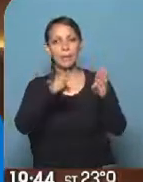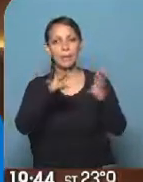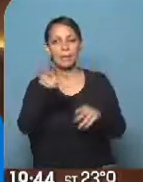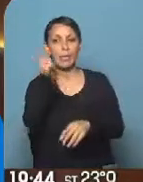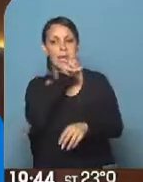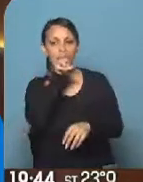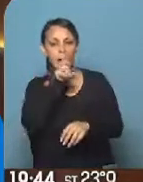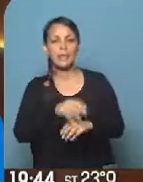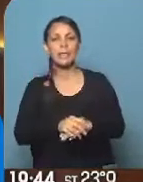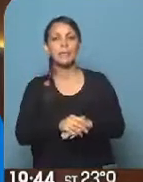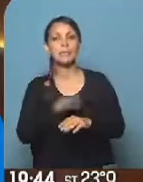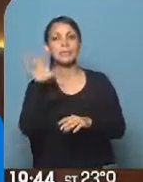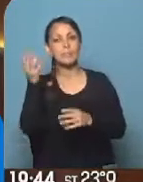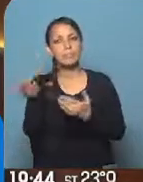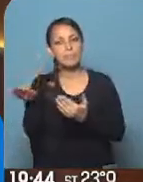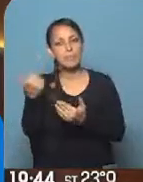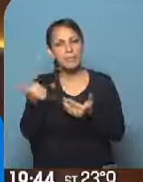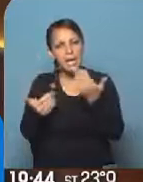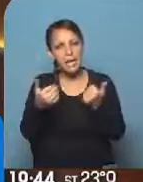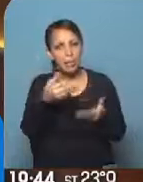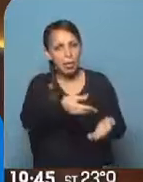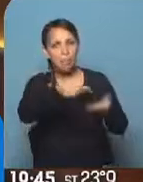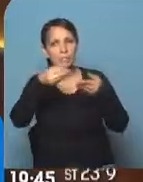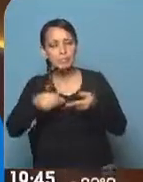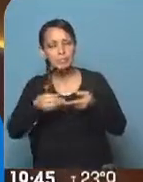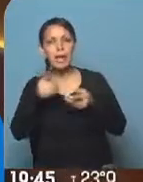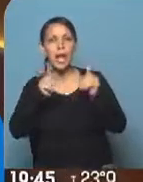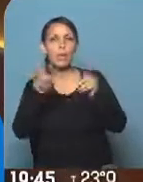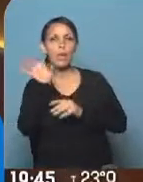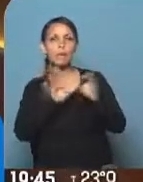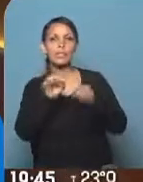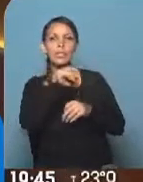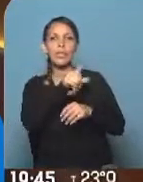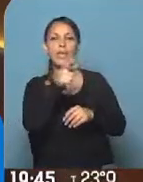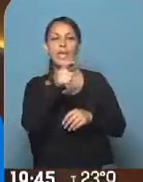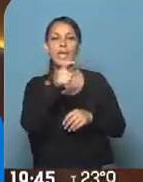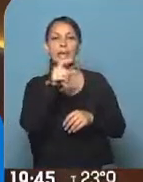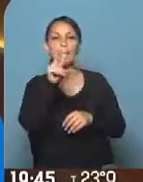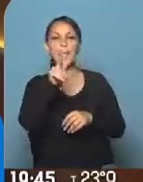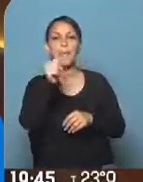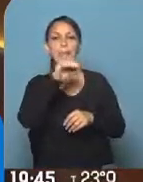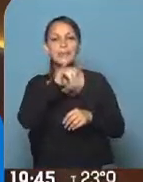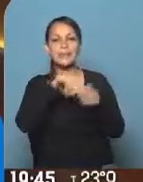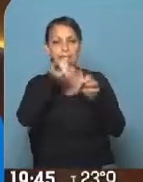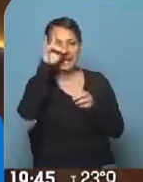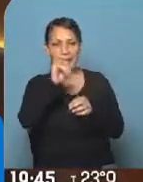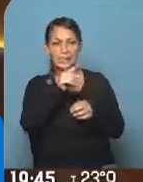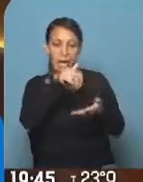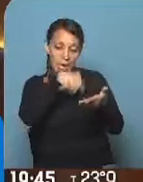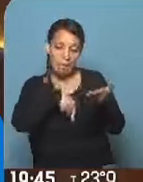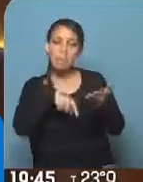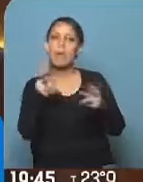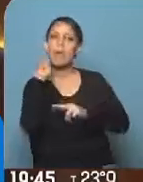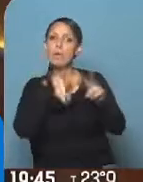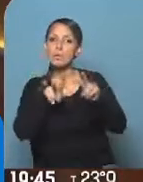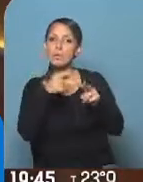algunos proyectos de la exconsejera vázquez uno de ellos propone también tener la mirada del género